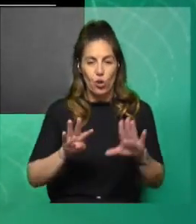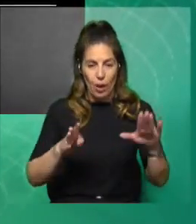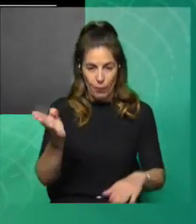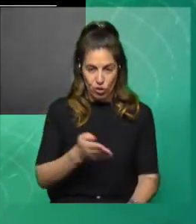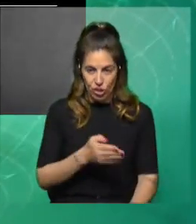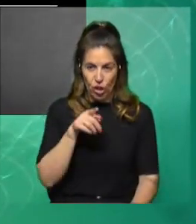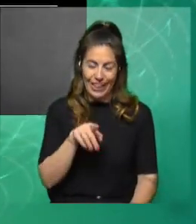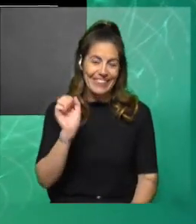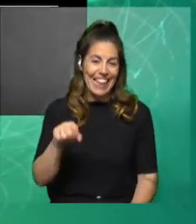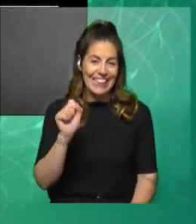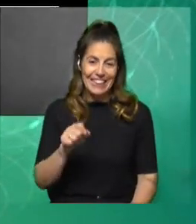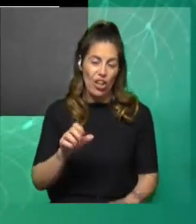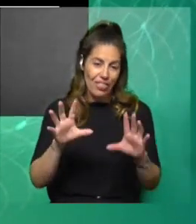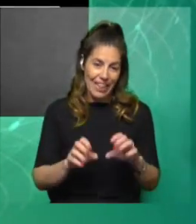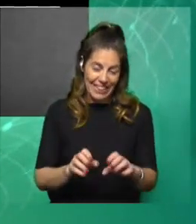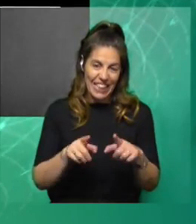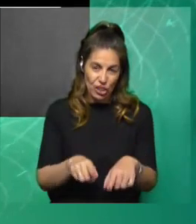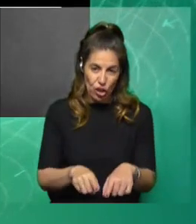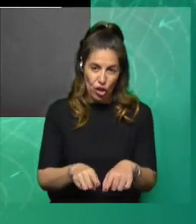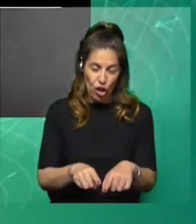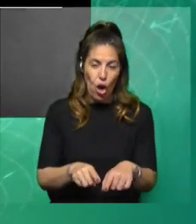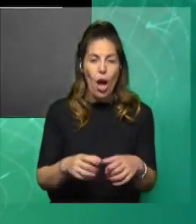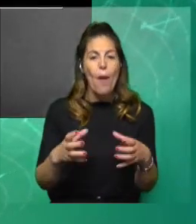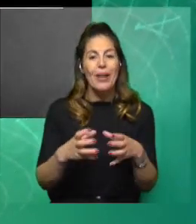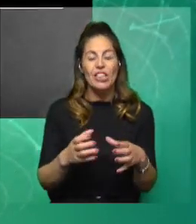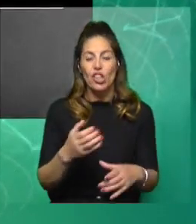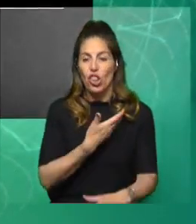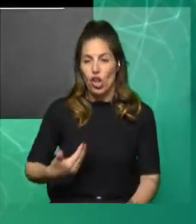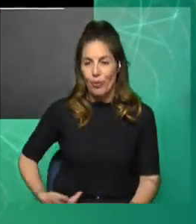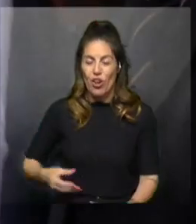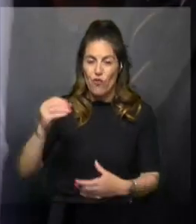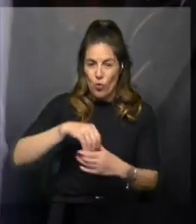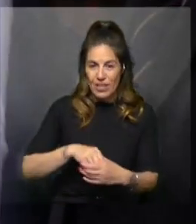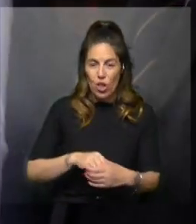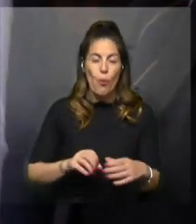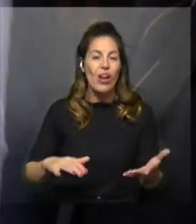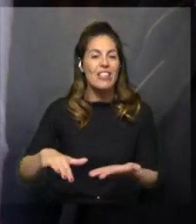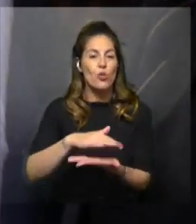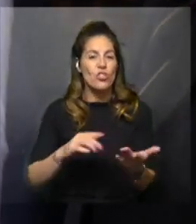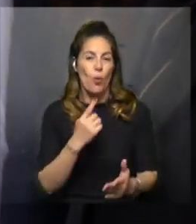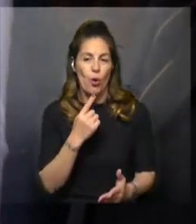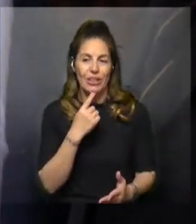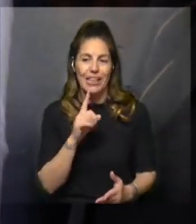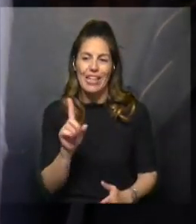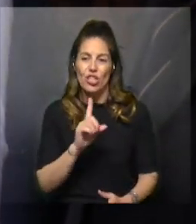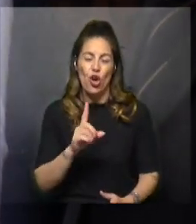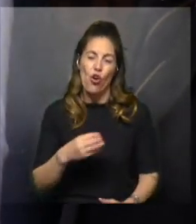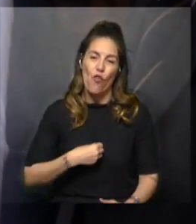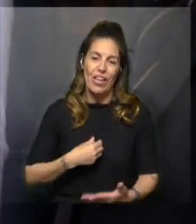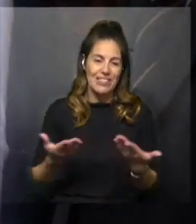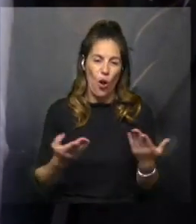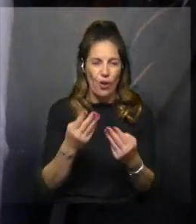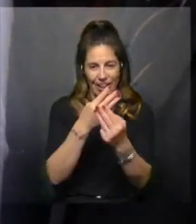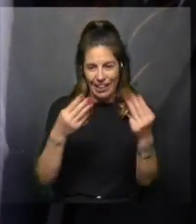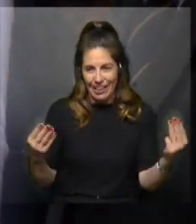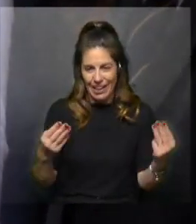este deterioro en la intención de voto del partido de gobierno está influenciado por los hechos políticos recientes y la desmejora en la confianza sobre el gobierno en general y